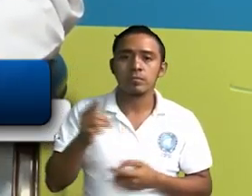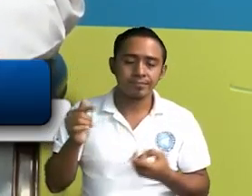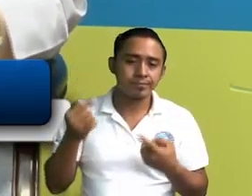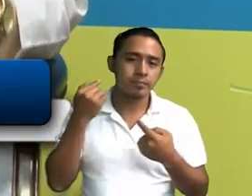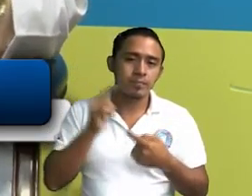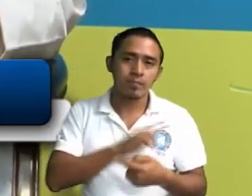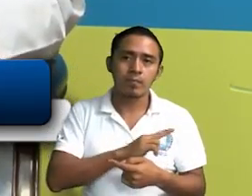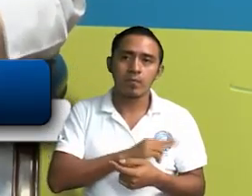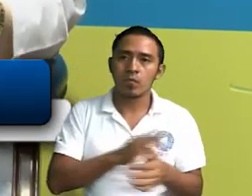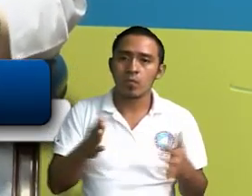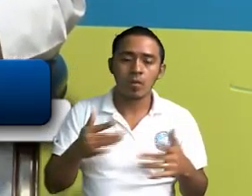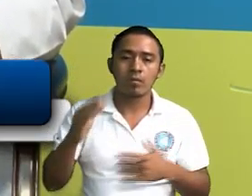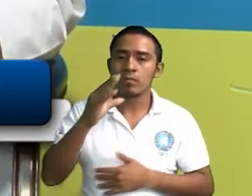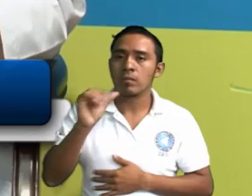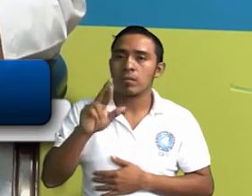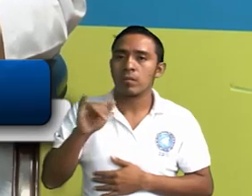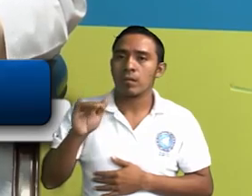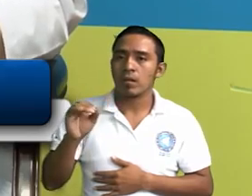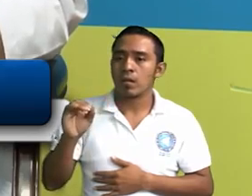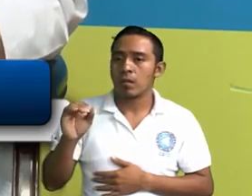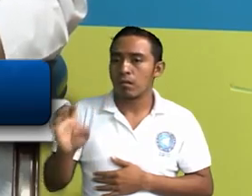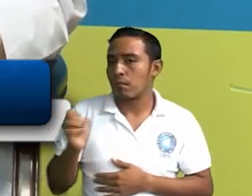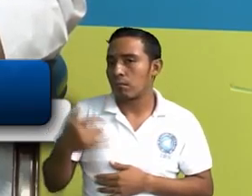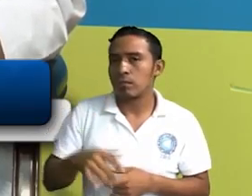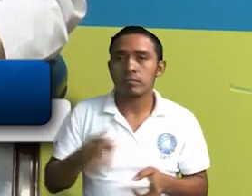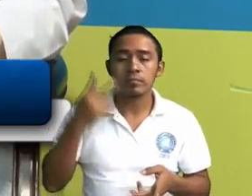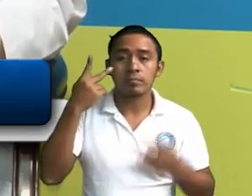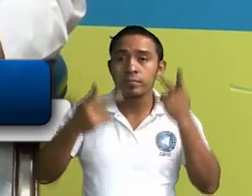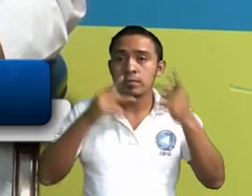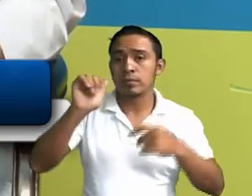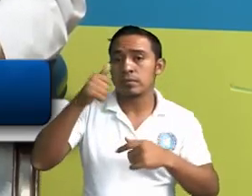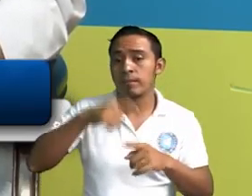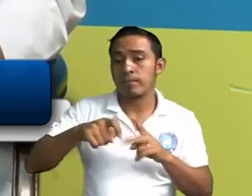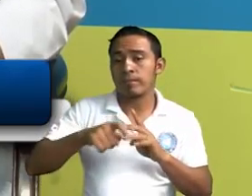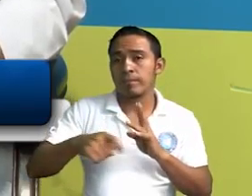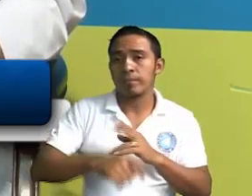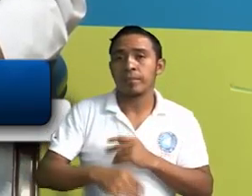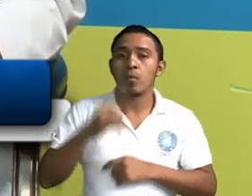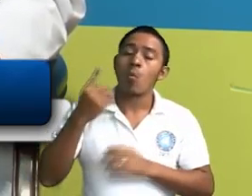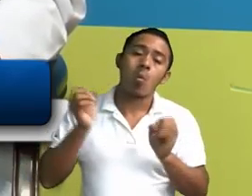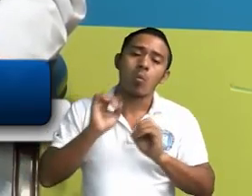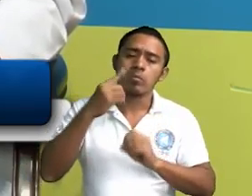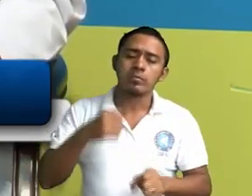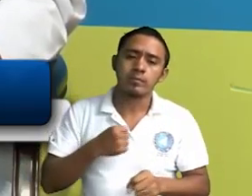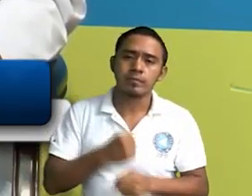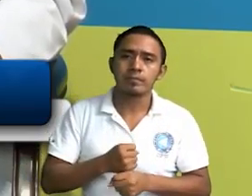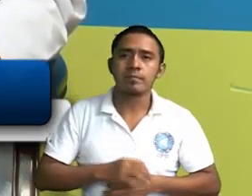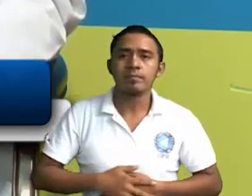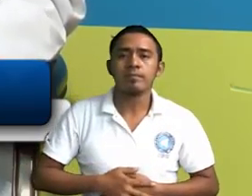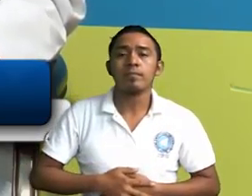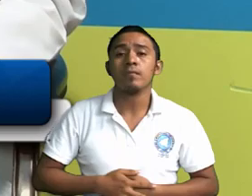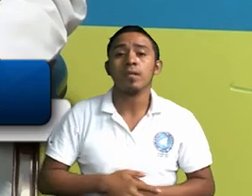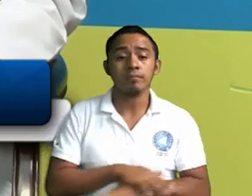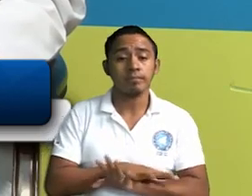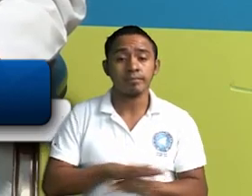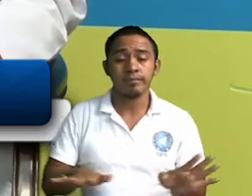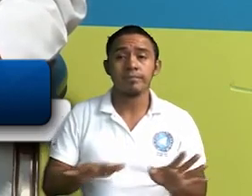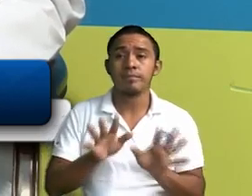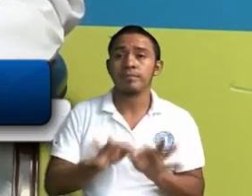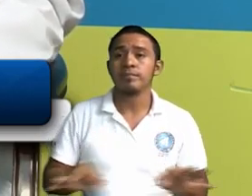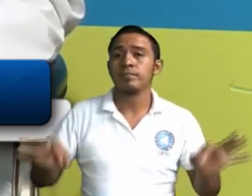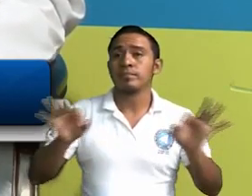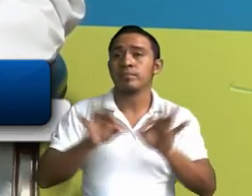restauradas que no hay restos radicular es las visitas son cada seis meses o cada año además de eso es muy